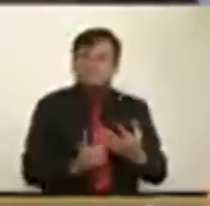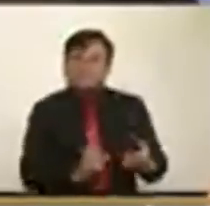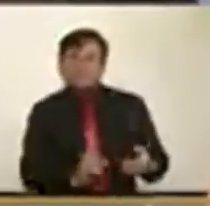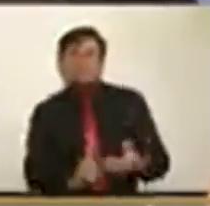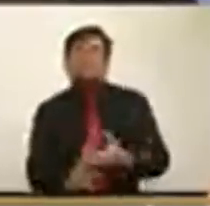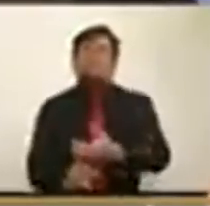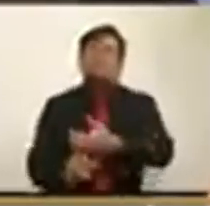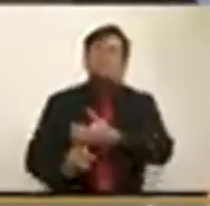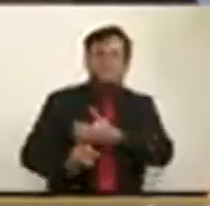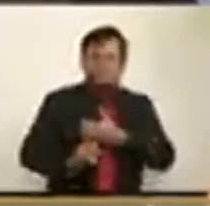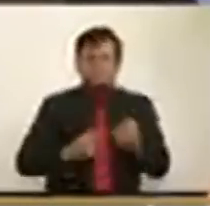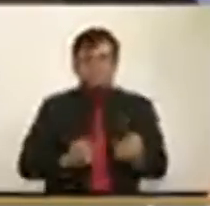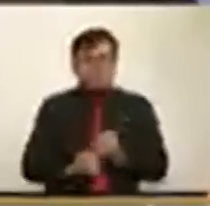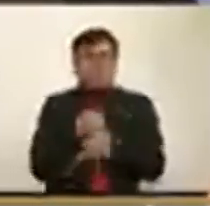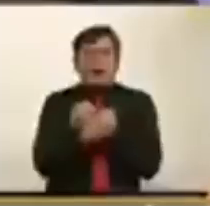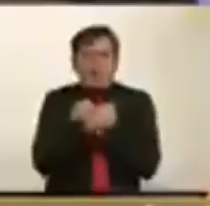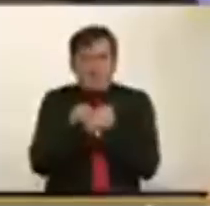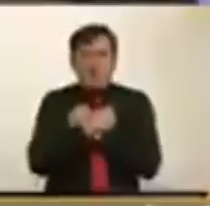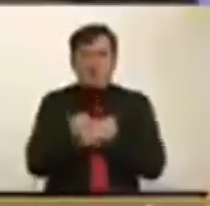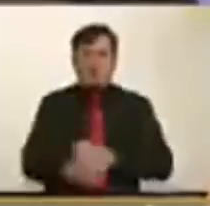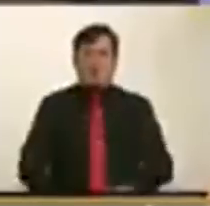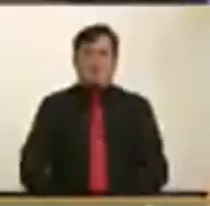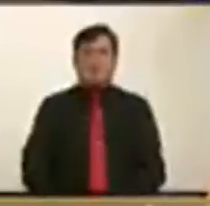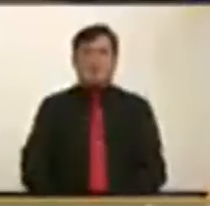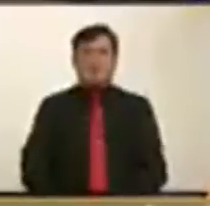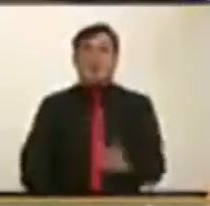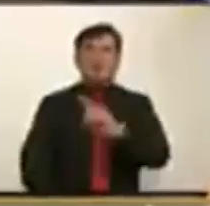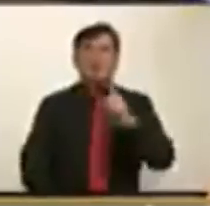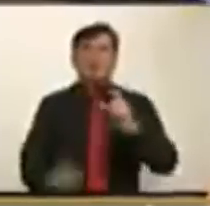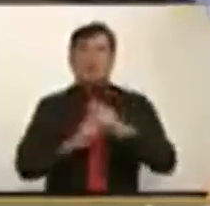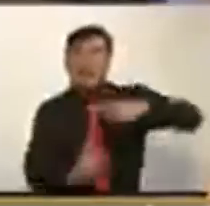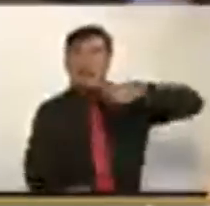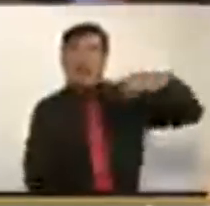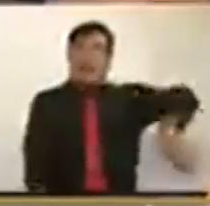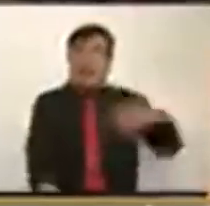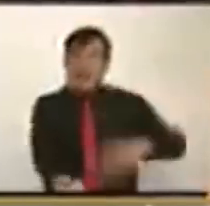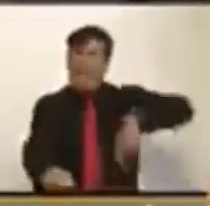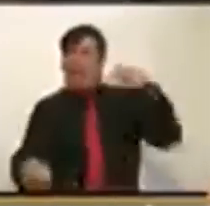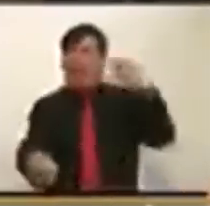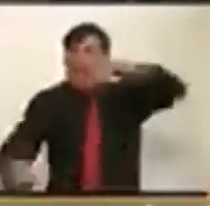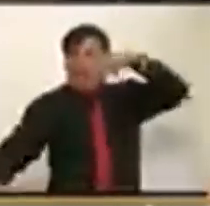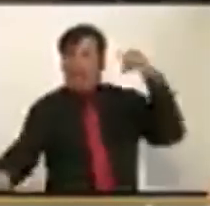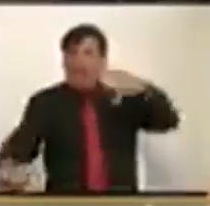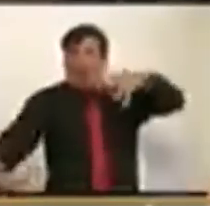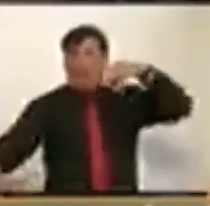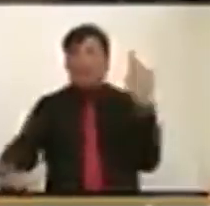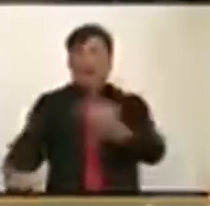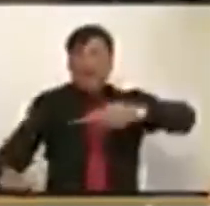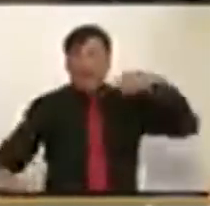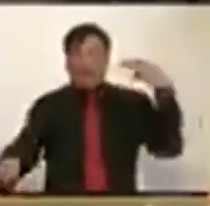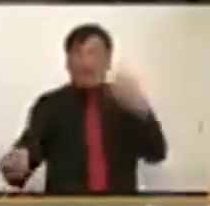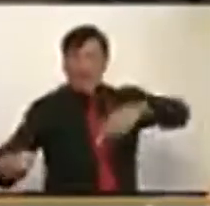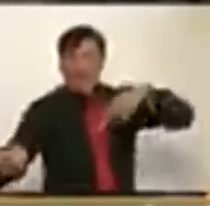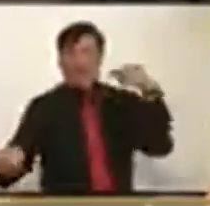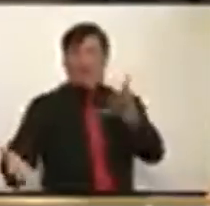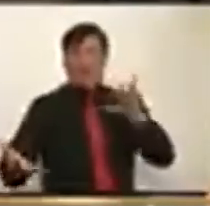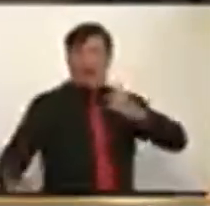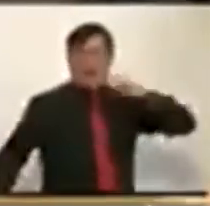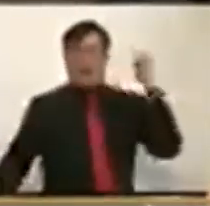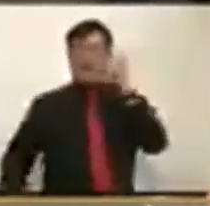conquistando, con el amor, no con esa palabreja y ese discurso repetitivo del